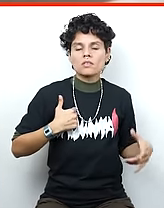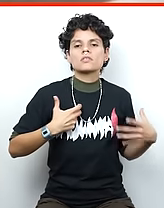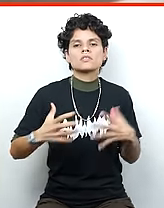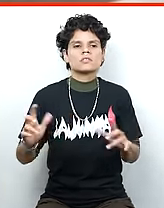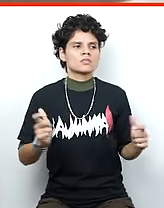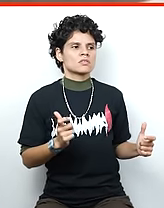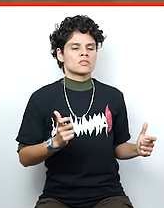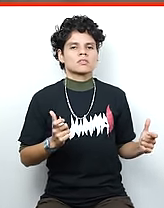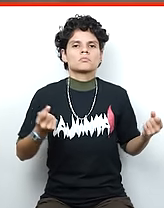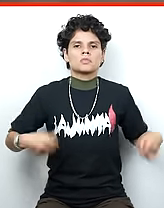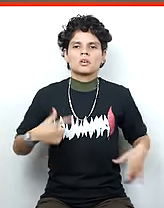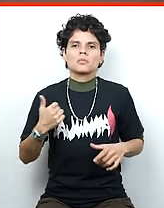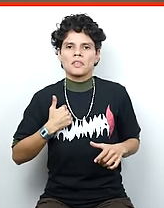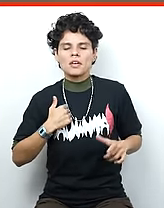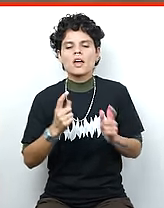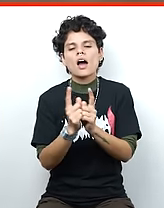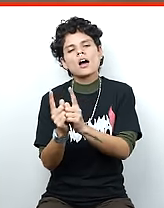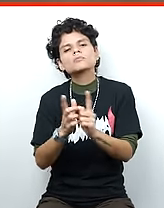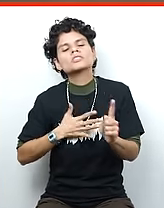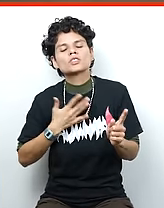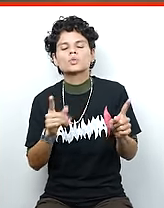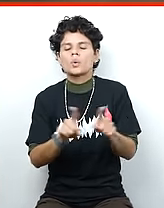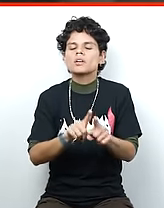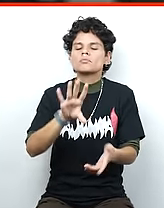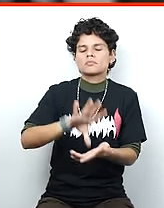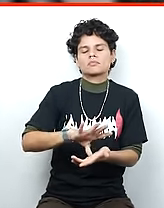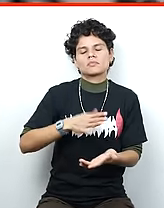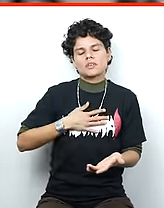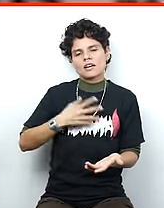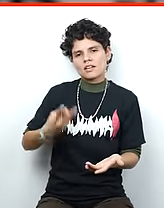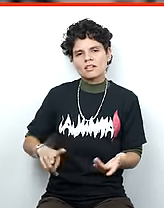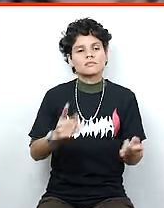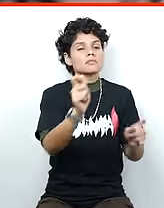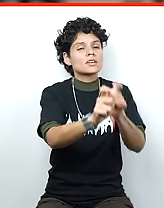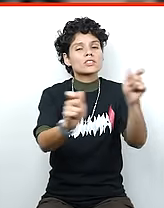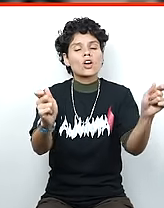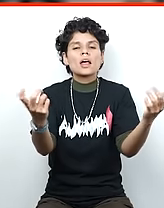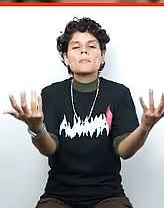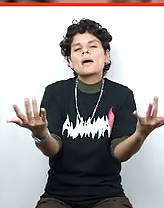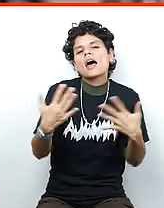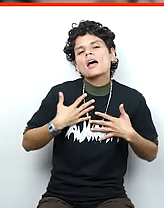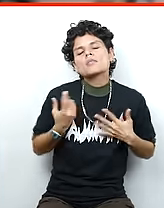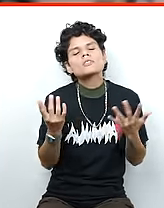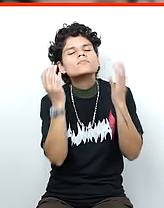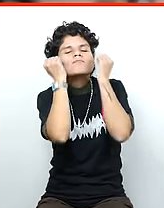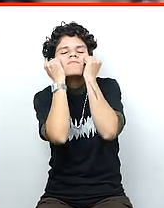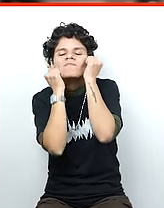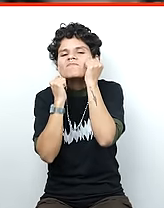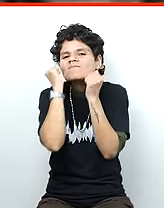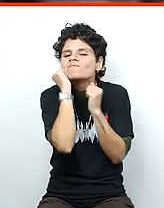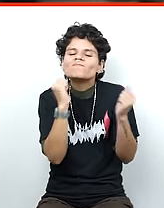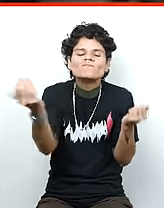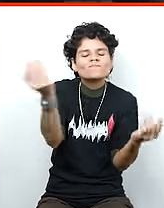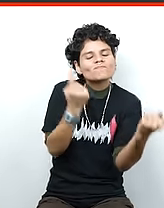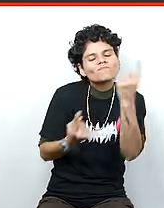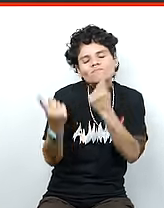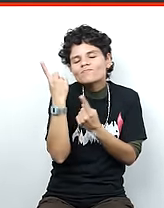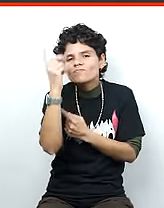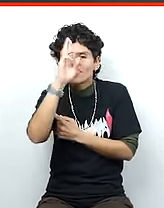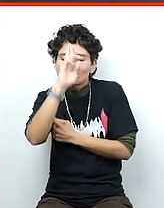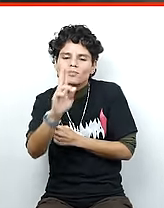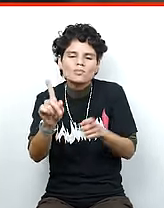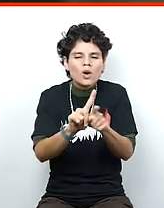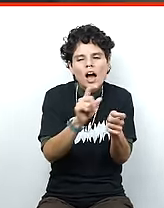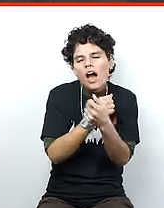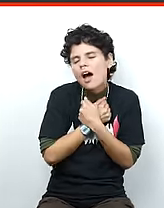ahí ya bacán, ya me di cuenta que estaba en mi país, después de salir afuera a recibir el recibimiento de la gente, que fue bacán, cualquier cariño, cualquier respeto y